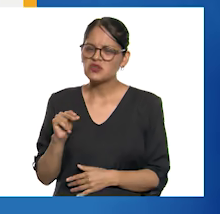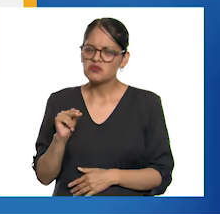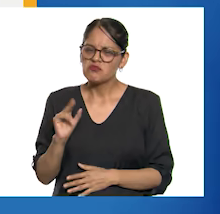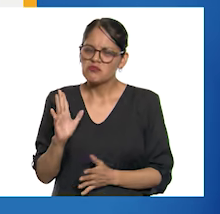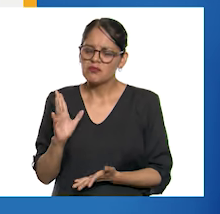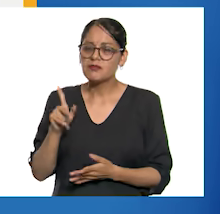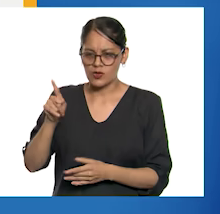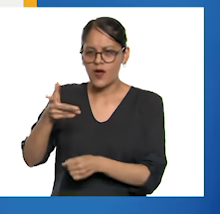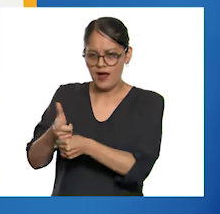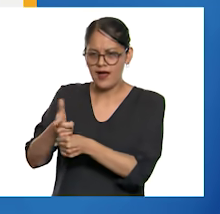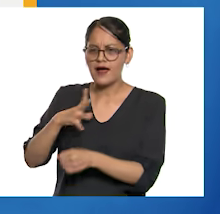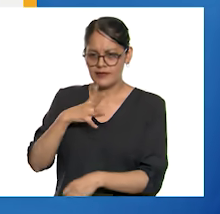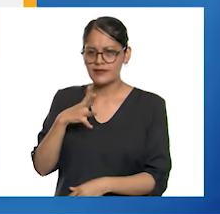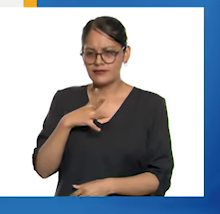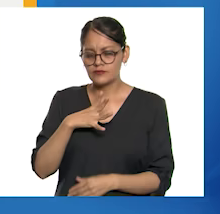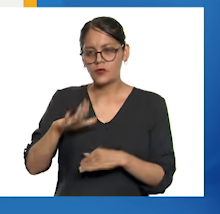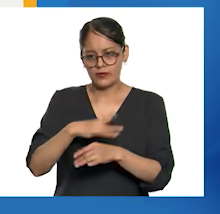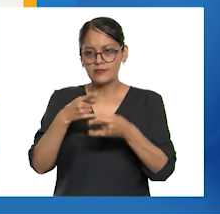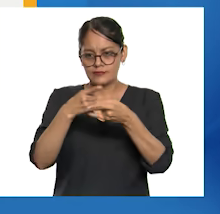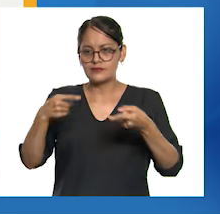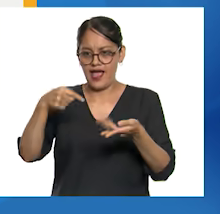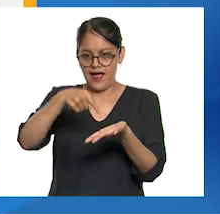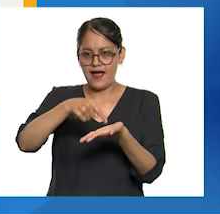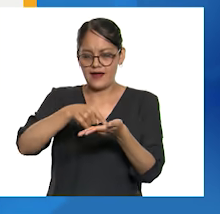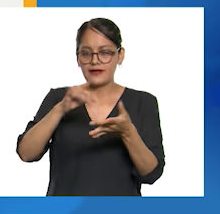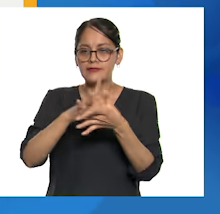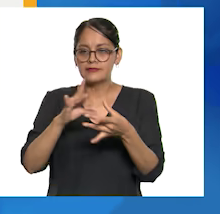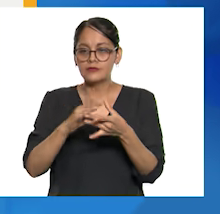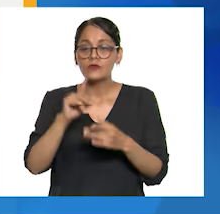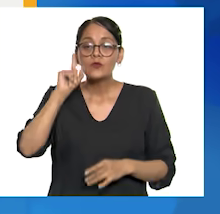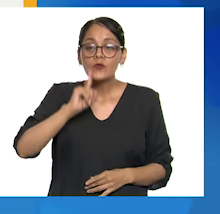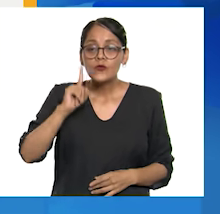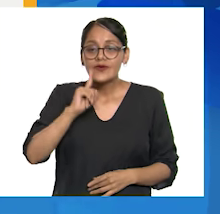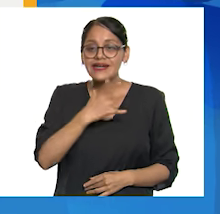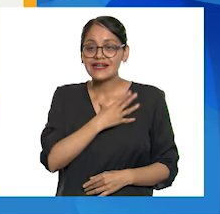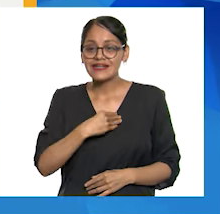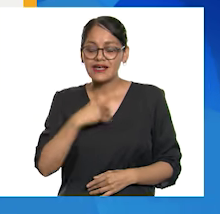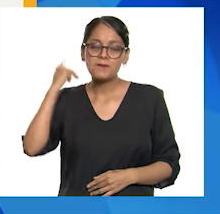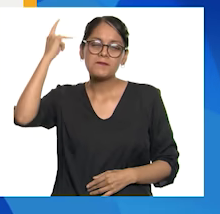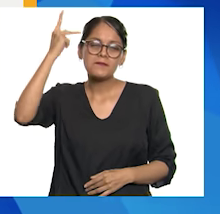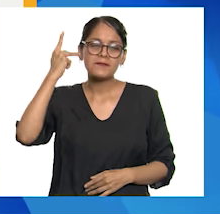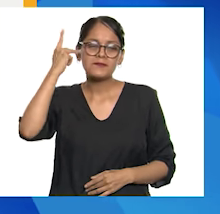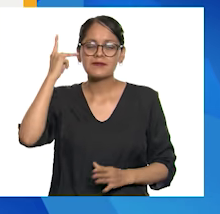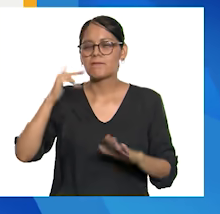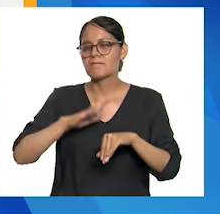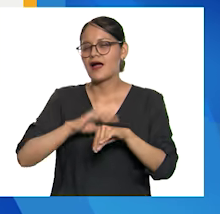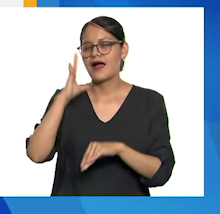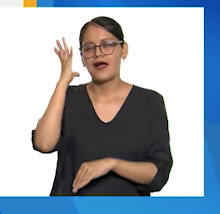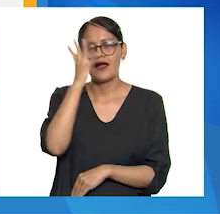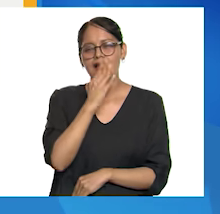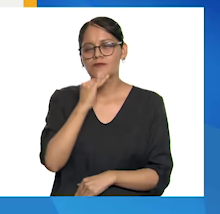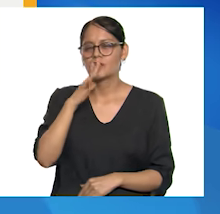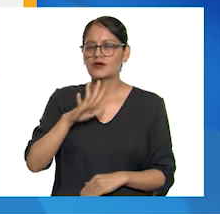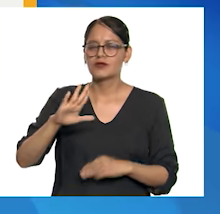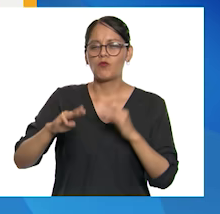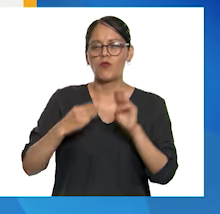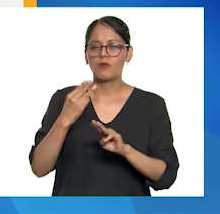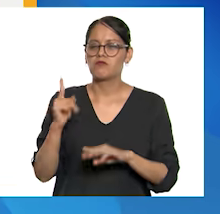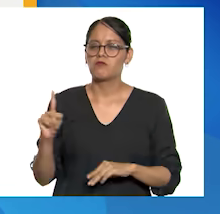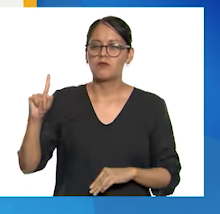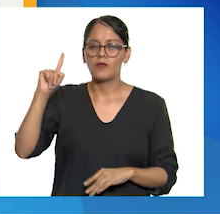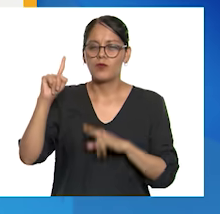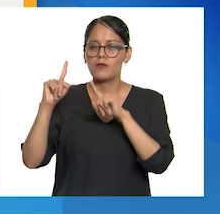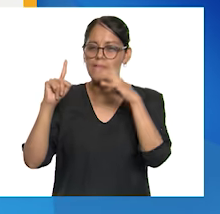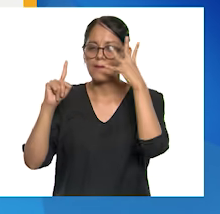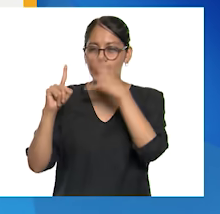que existen. Porque en el cuento se menciona que la hija era la princesa más hermosa de todo el mundo. Ajá.